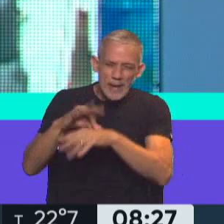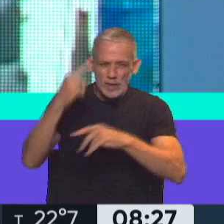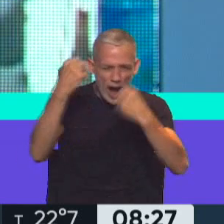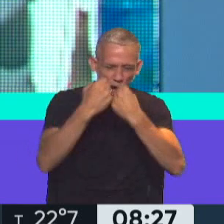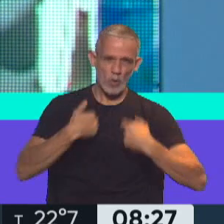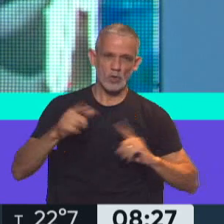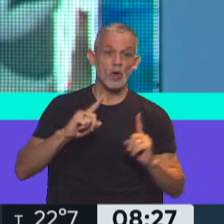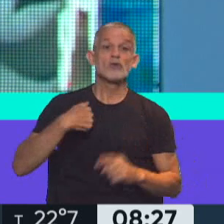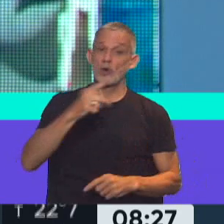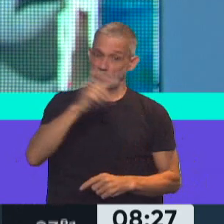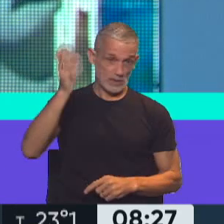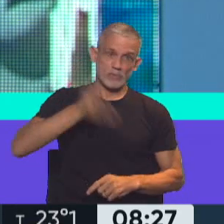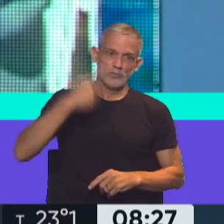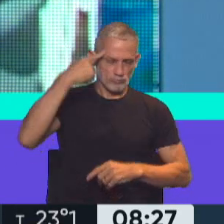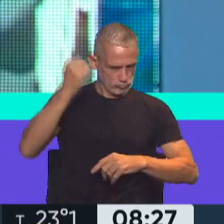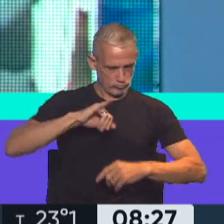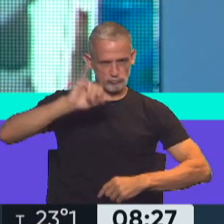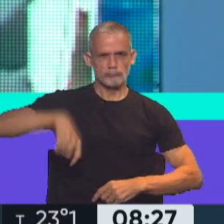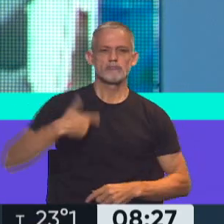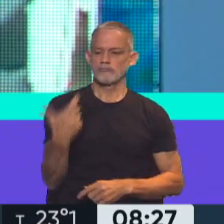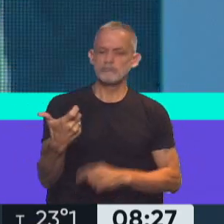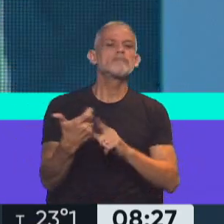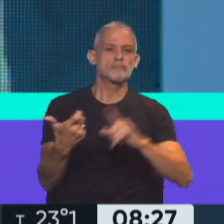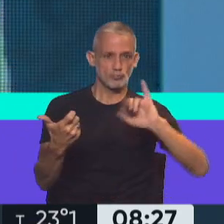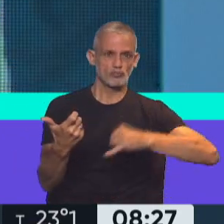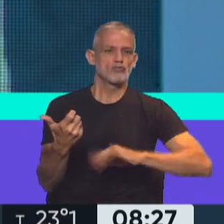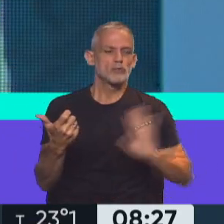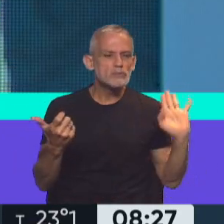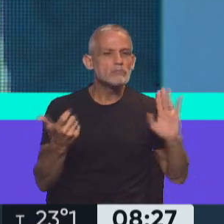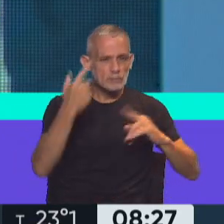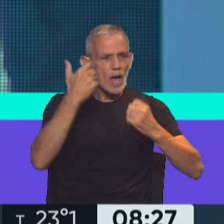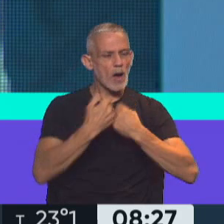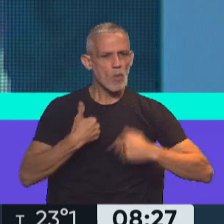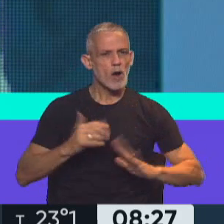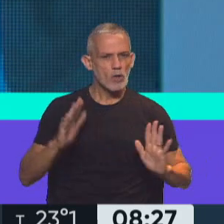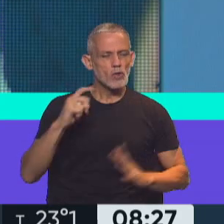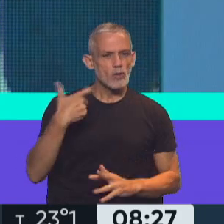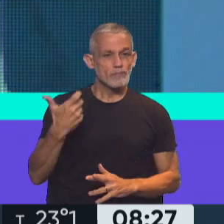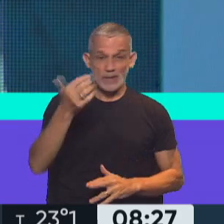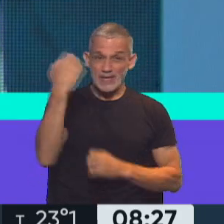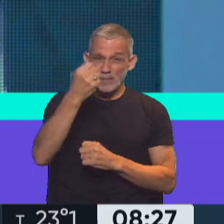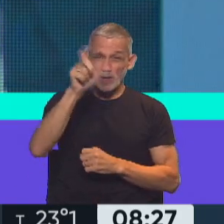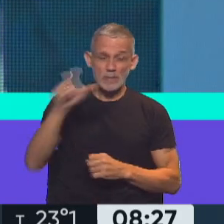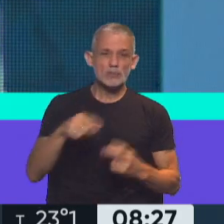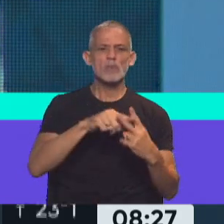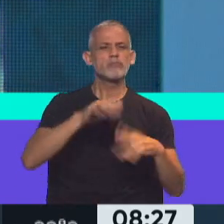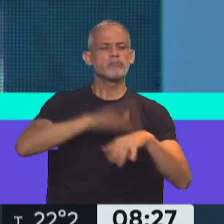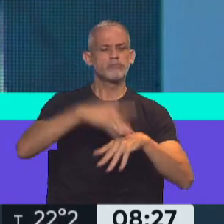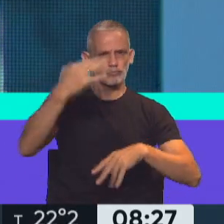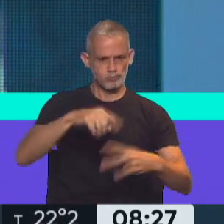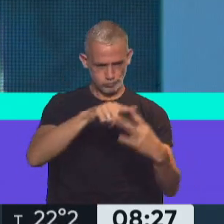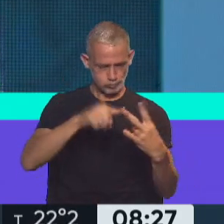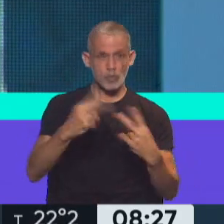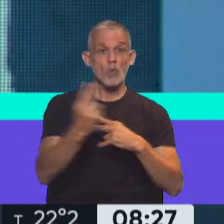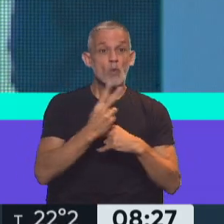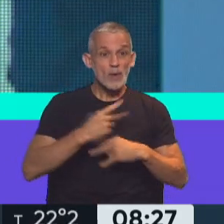acuerdo. Yo estoy 100% de acuerdo con el pase sanitario. Yo creo que es importante que las personas que fueron responsables y que por